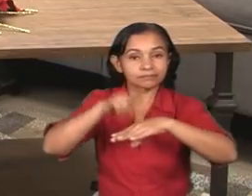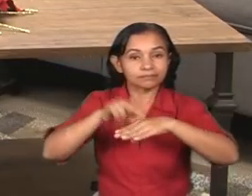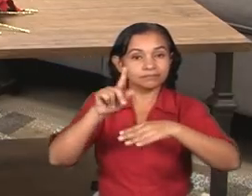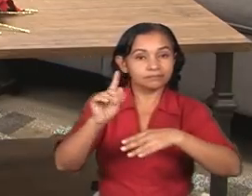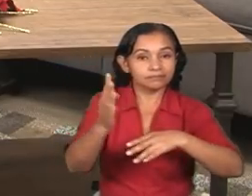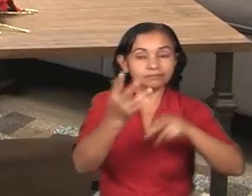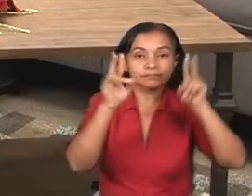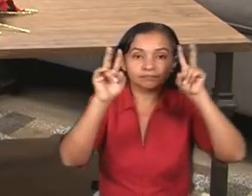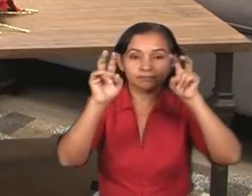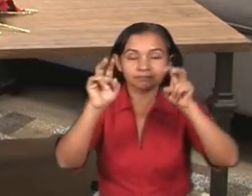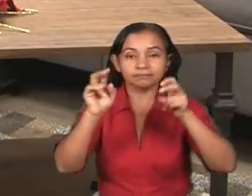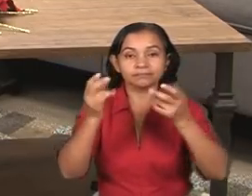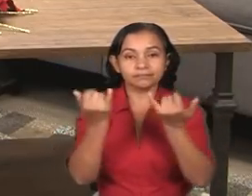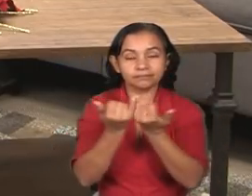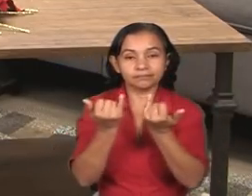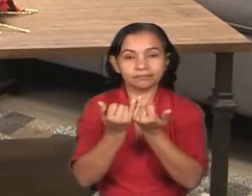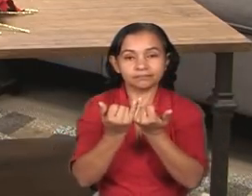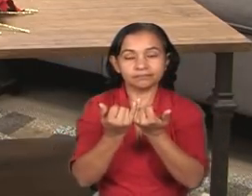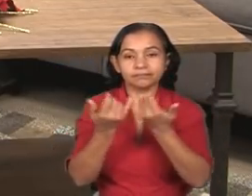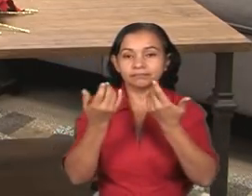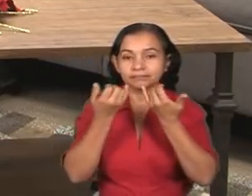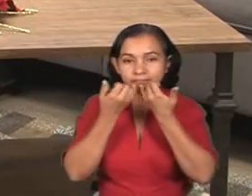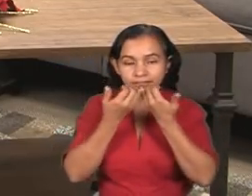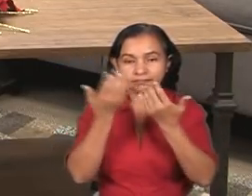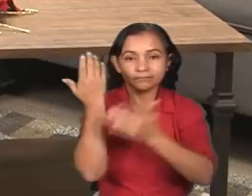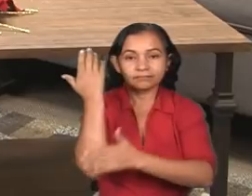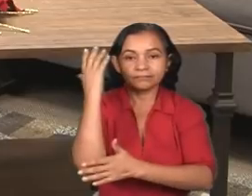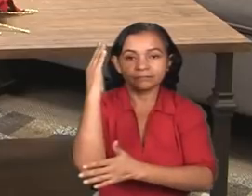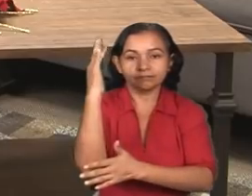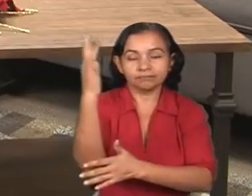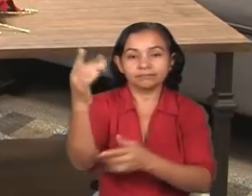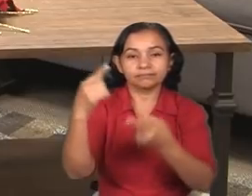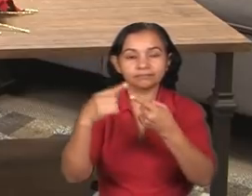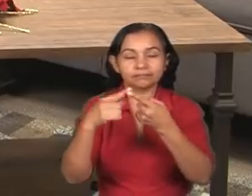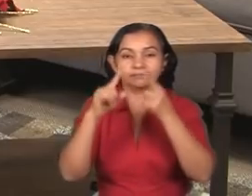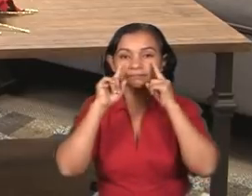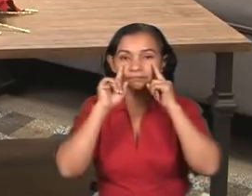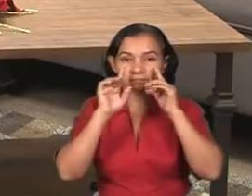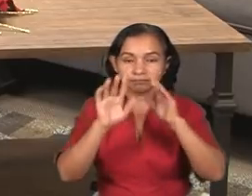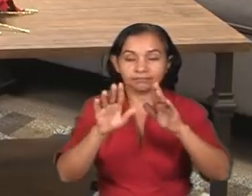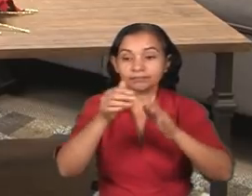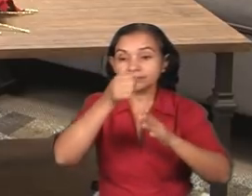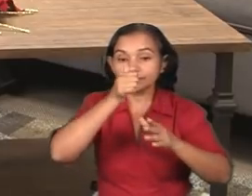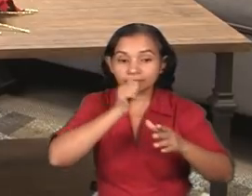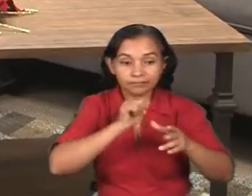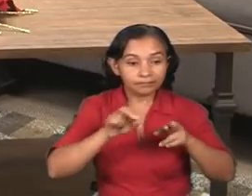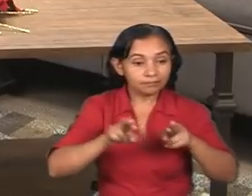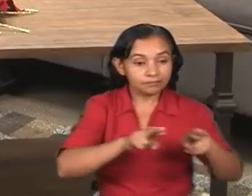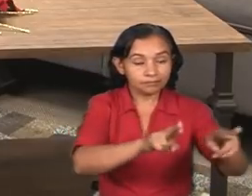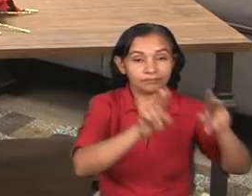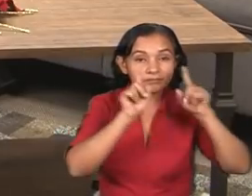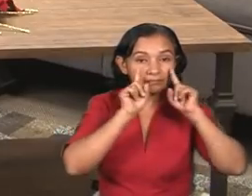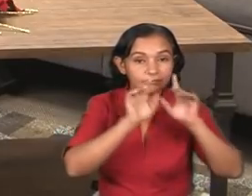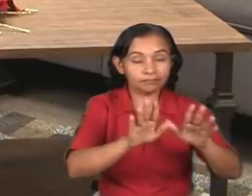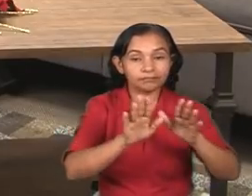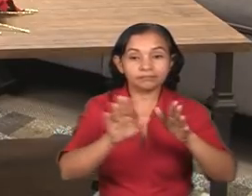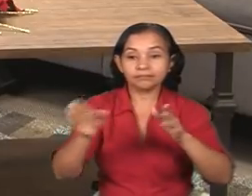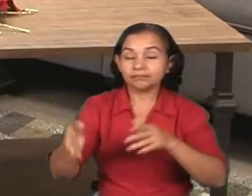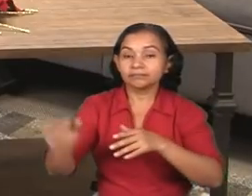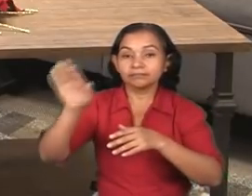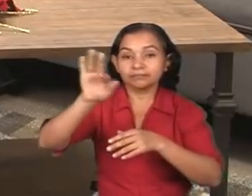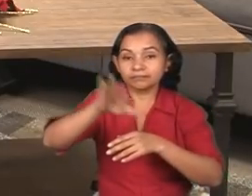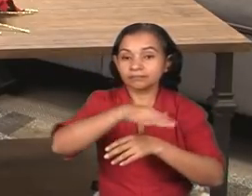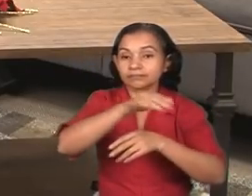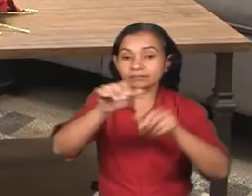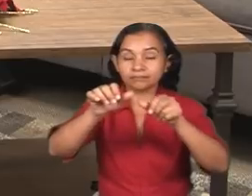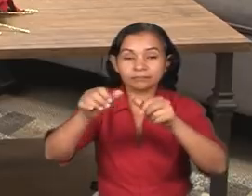los aspectos. Lo vemos desde las plantas, las campañas de reforestación, campañas de preservación de cuerpos de agua, campañas de preservación de especies marinas y un